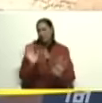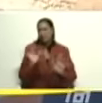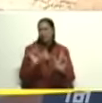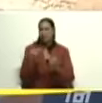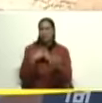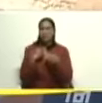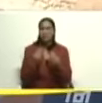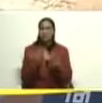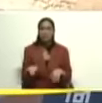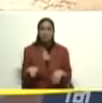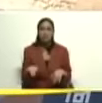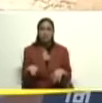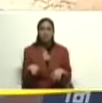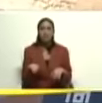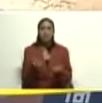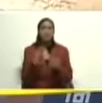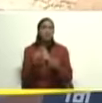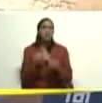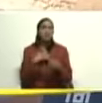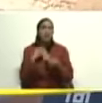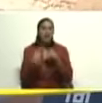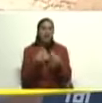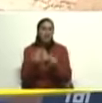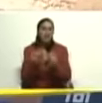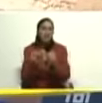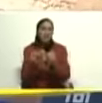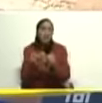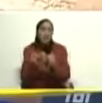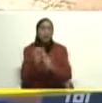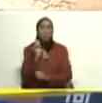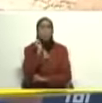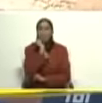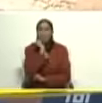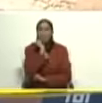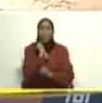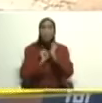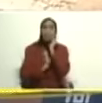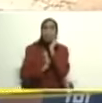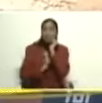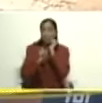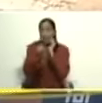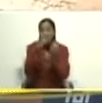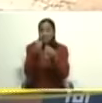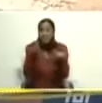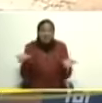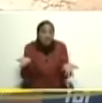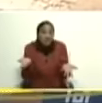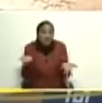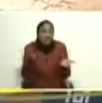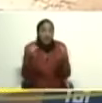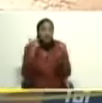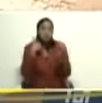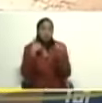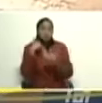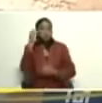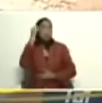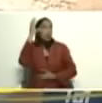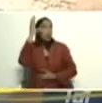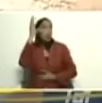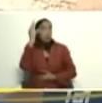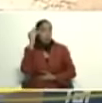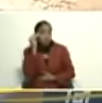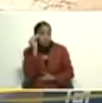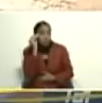¿Qué hiciste? Menos de lo mínimo, eres un minimalista. ¿Qué hiciste? Lo mínimo, eres un minimalista. No sirves para